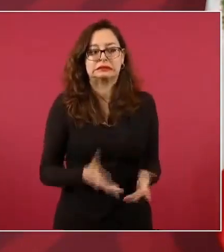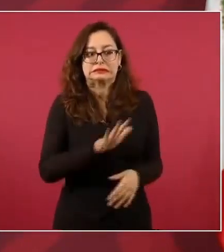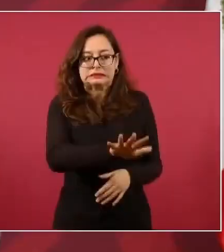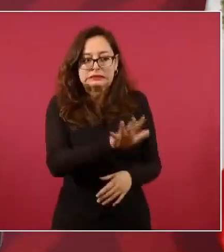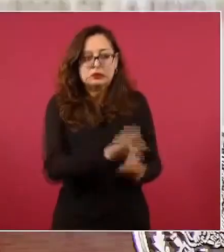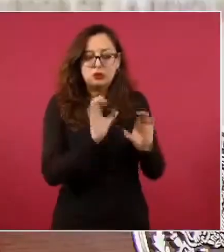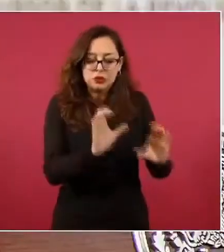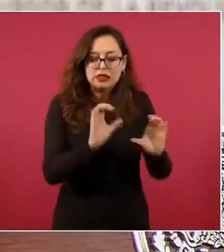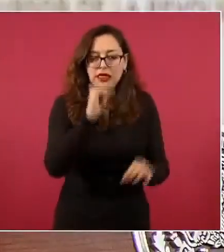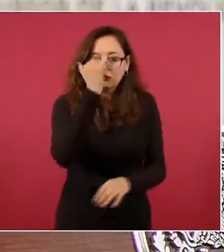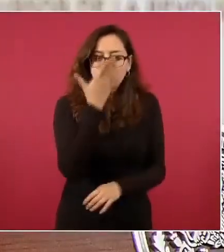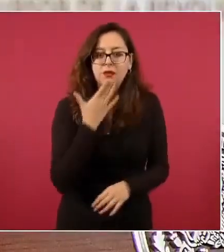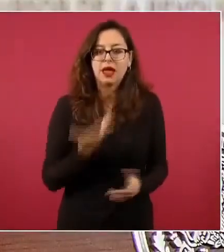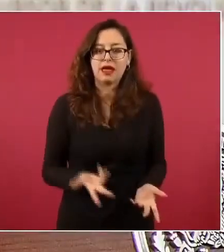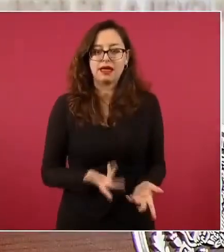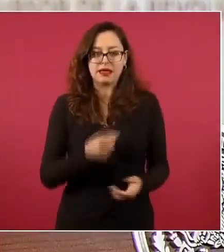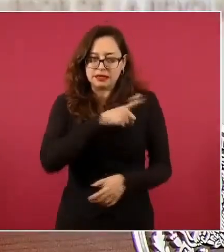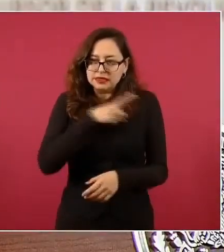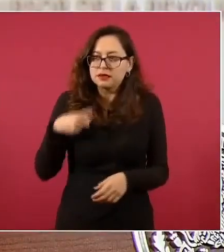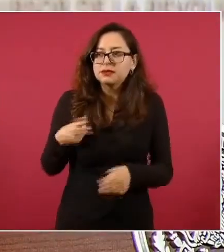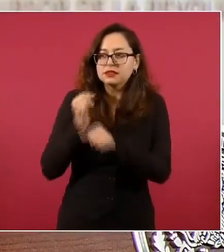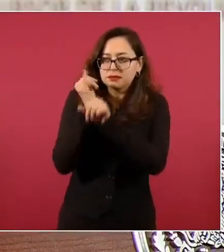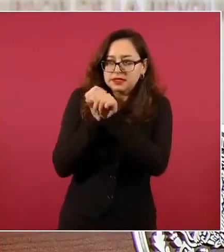Modérate, cuídate.